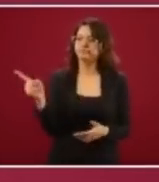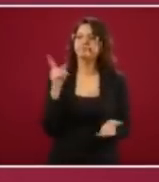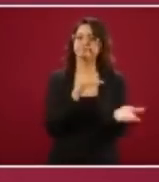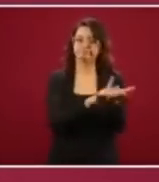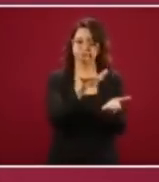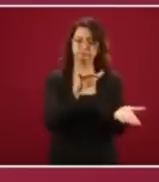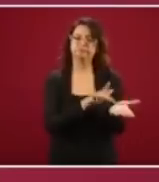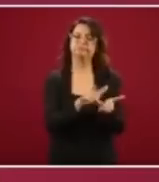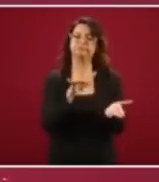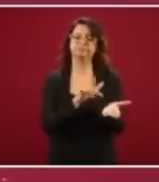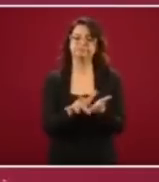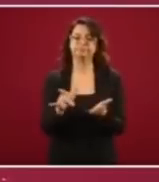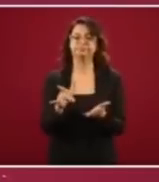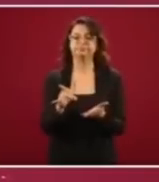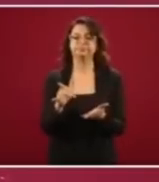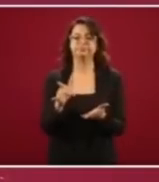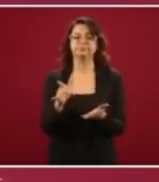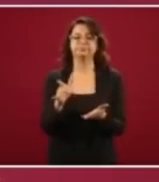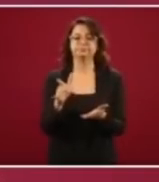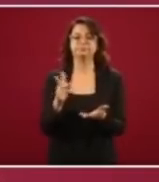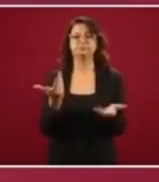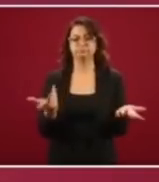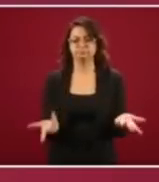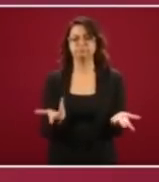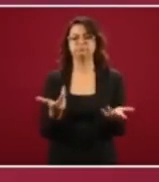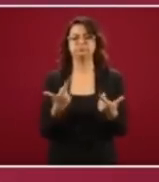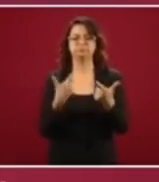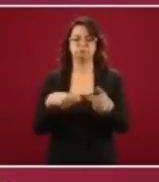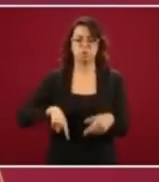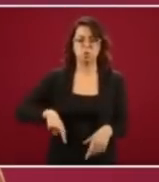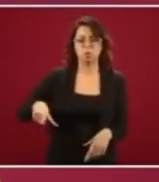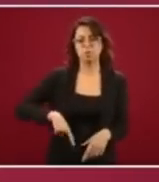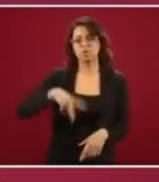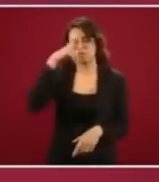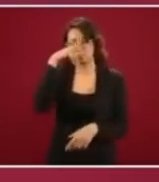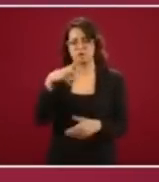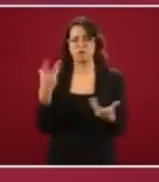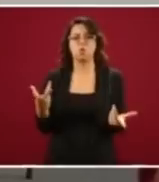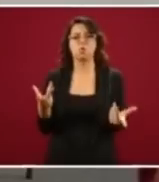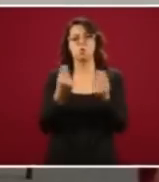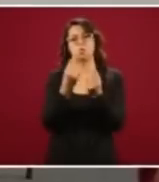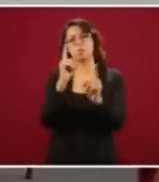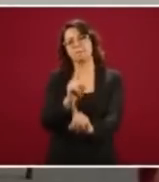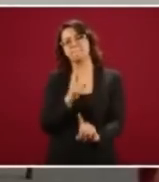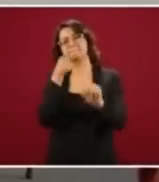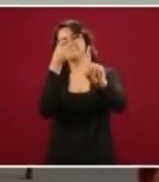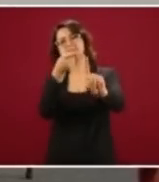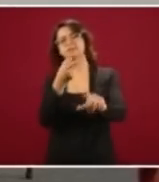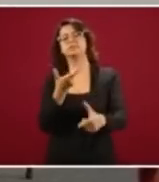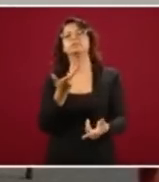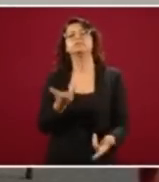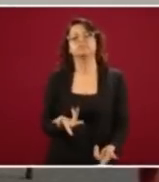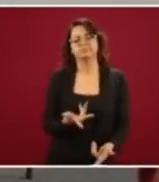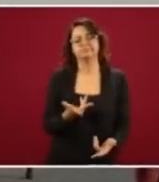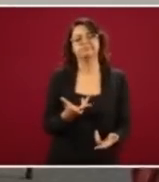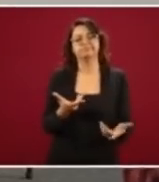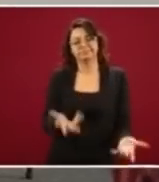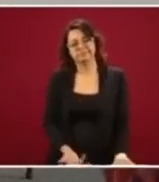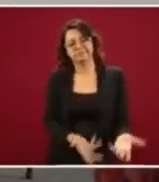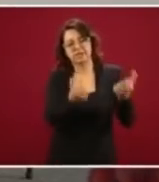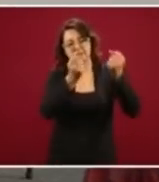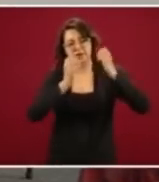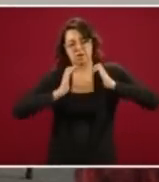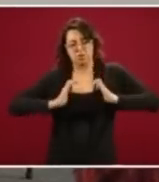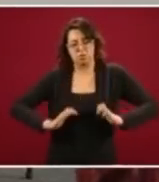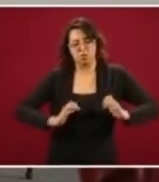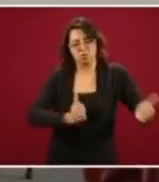solidaridad, finalmente, que se hicieron con el Gobierno de México, con miras a poder rescatar y